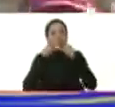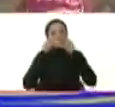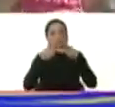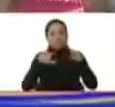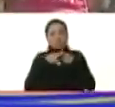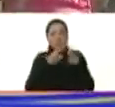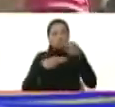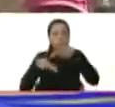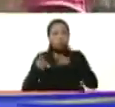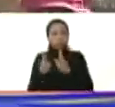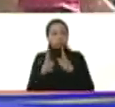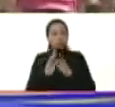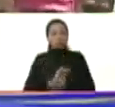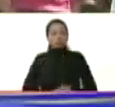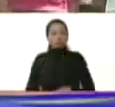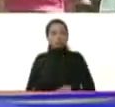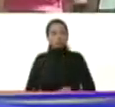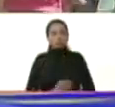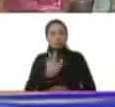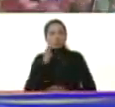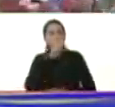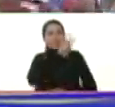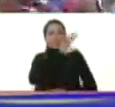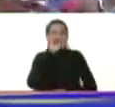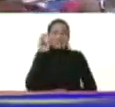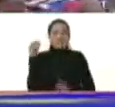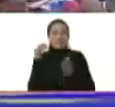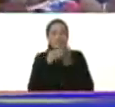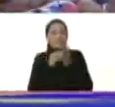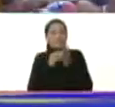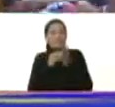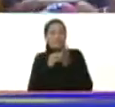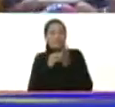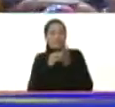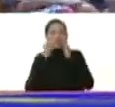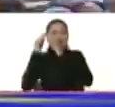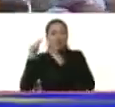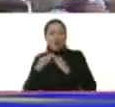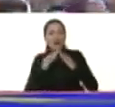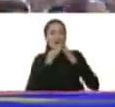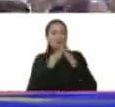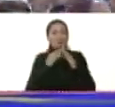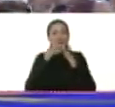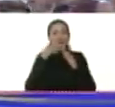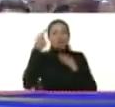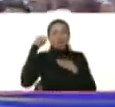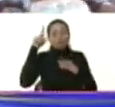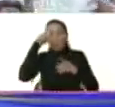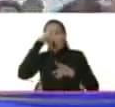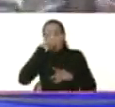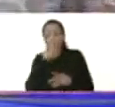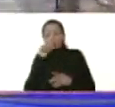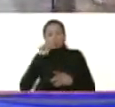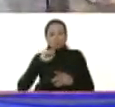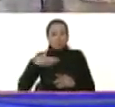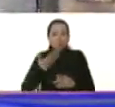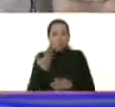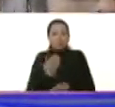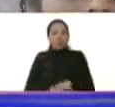de construcción. Por lo menos 500 mil viviendas por año. 500.000 viviendas por